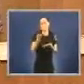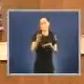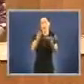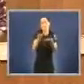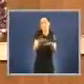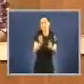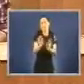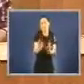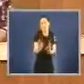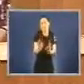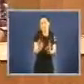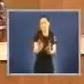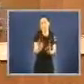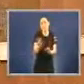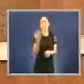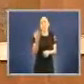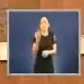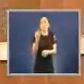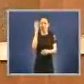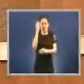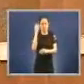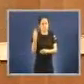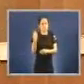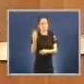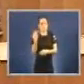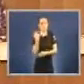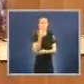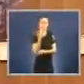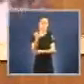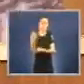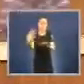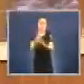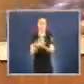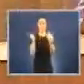que debe ser apoiada unanimemente. Moitas gracias, nada máis. Gracias, señor Sánchez.